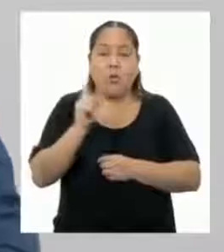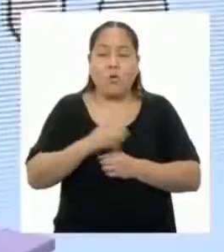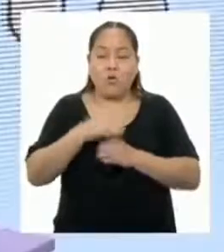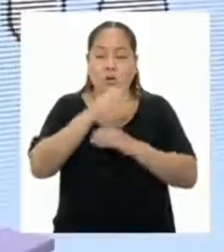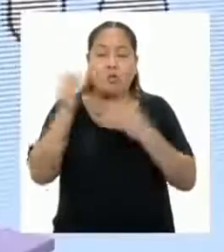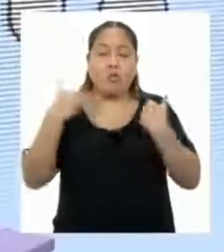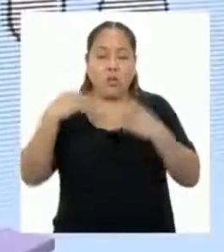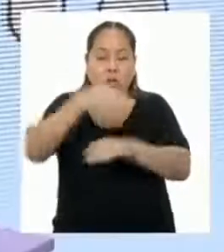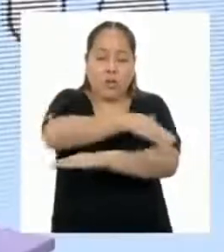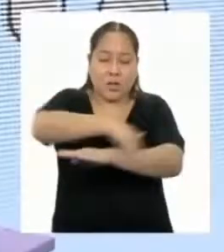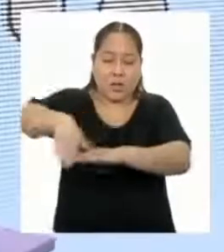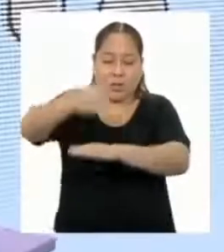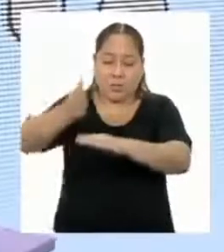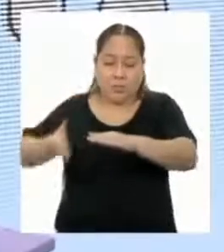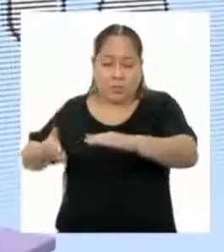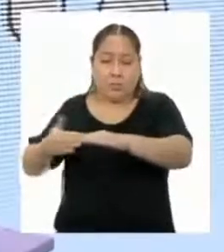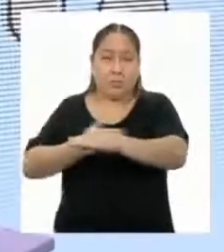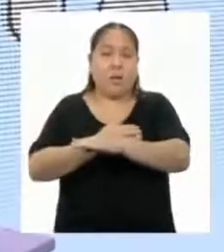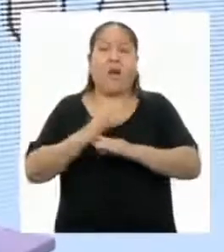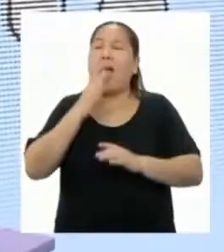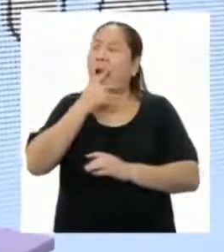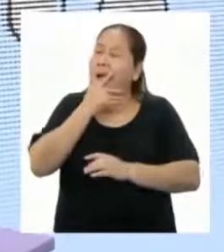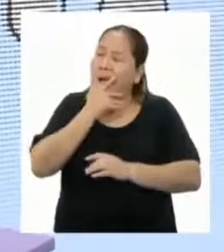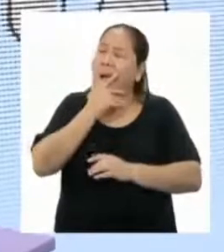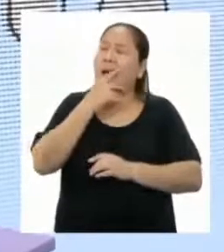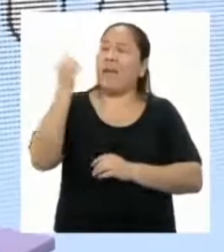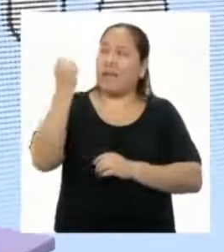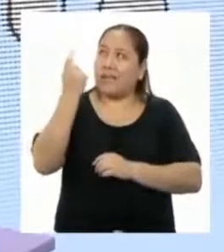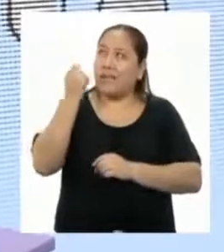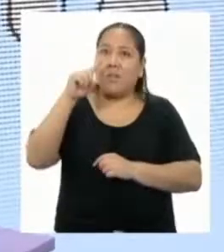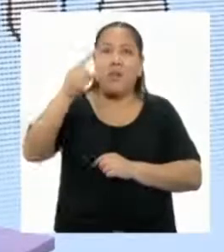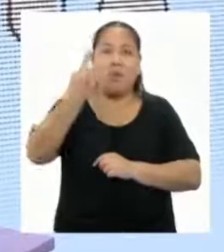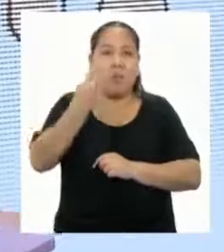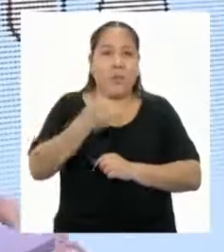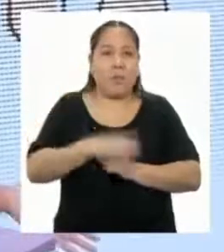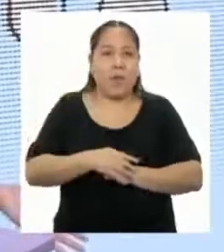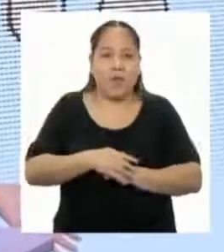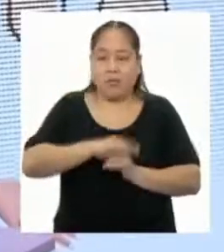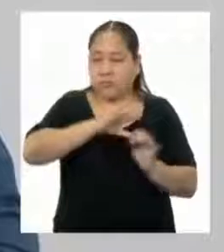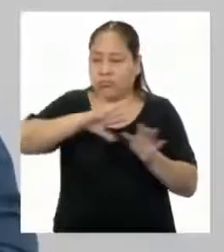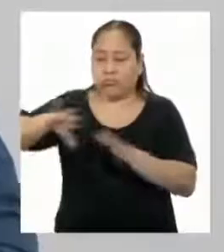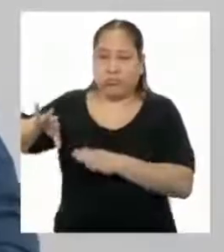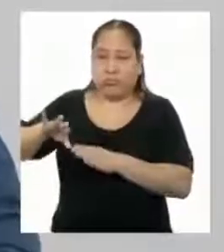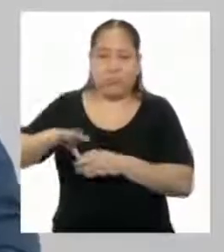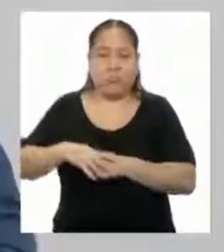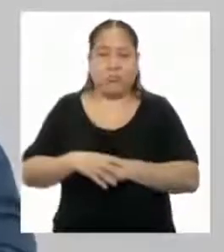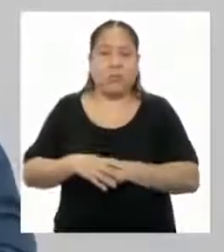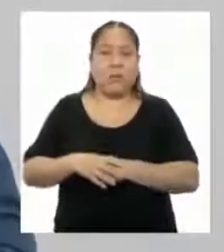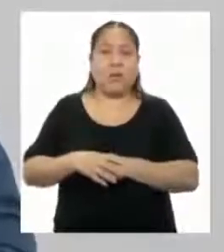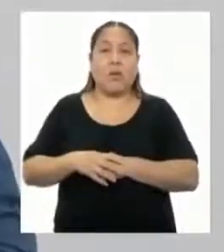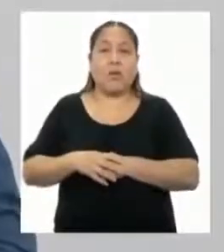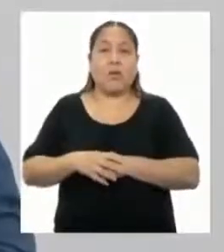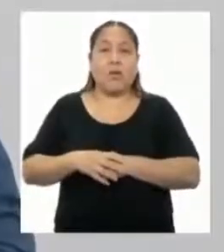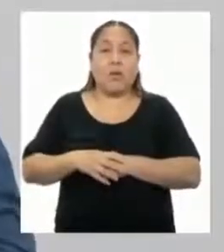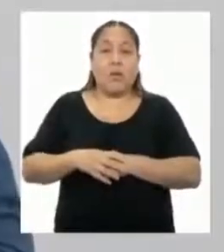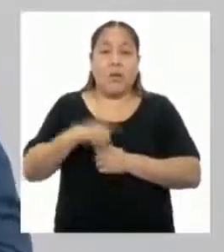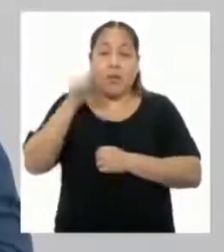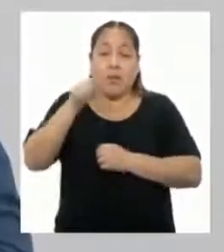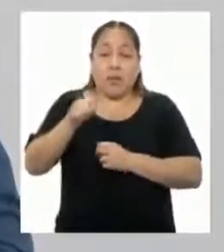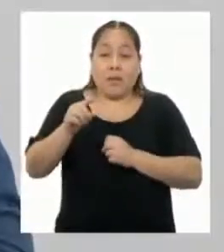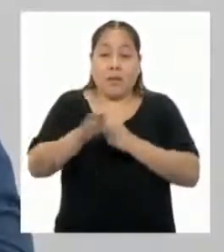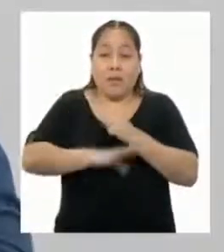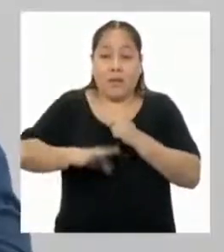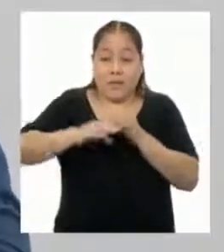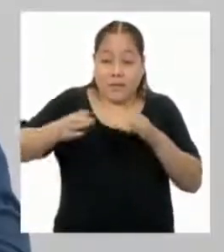rectas. Entiendo. Entonces, la primera condición quedó descartada. Ajá, y al ser la